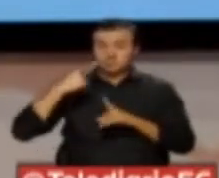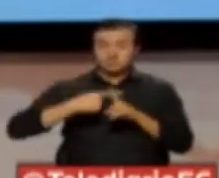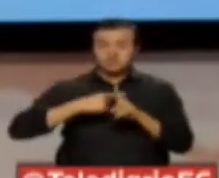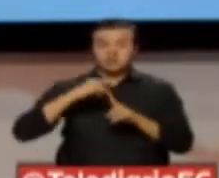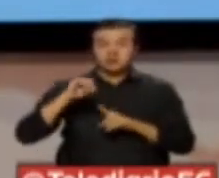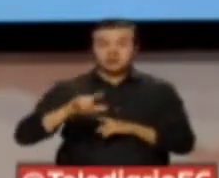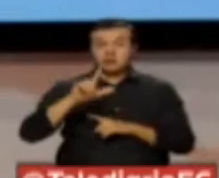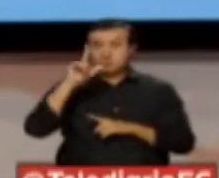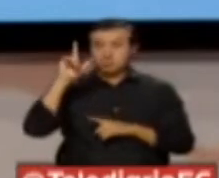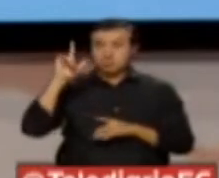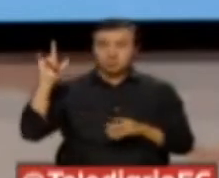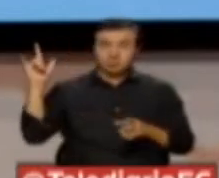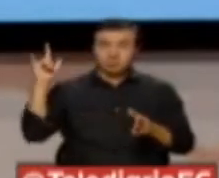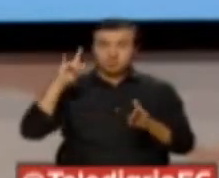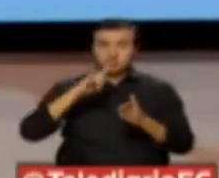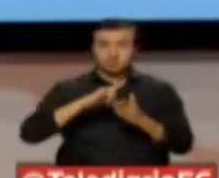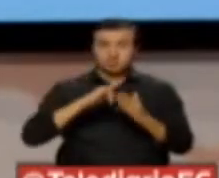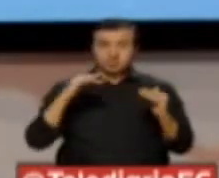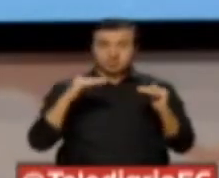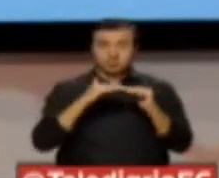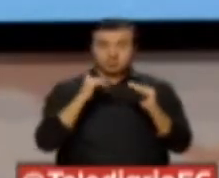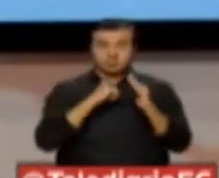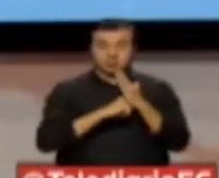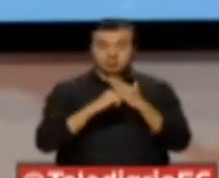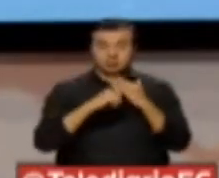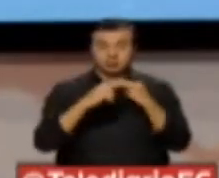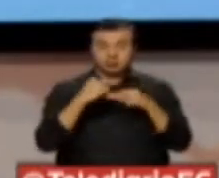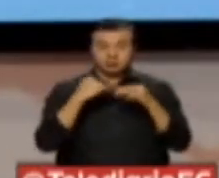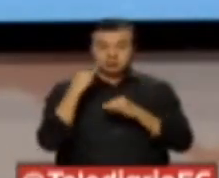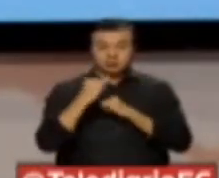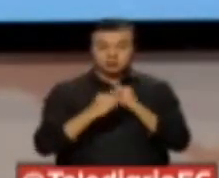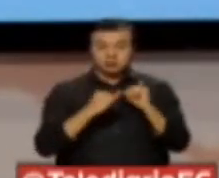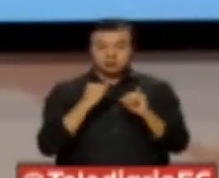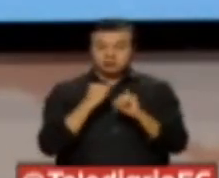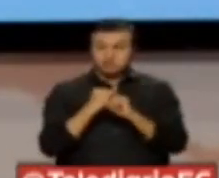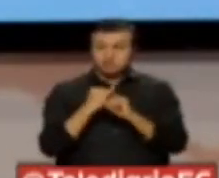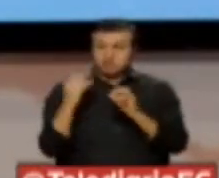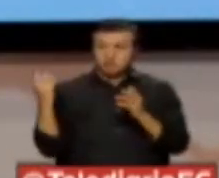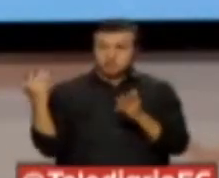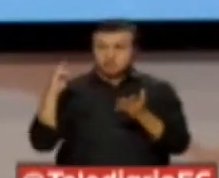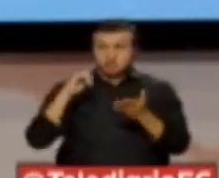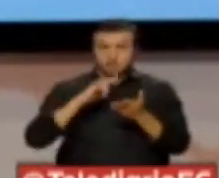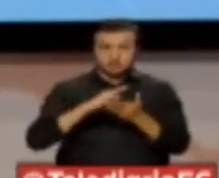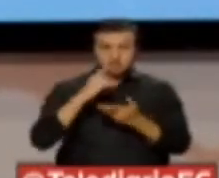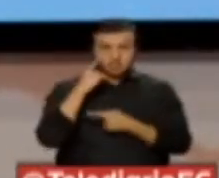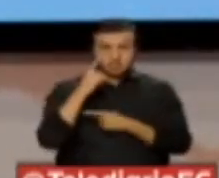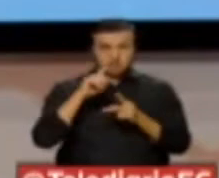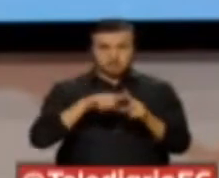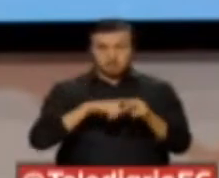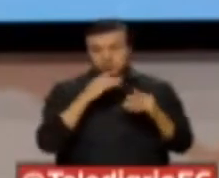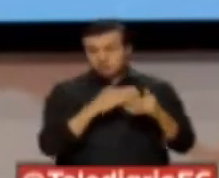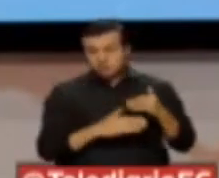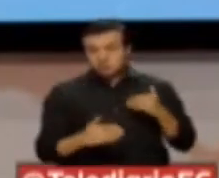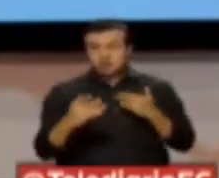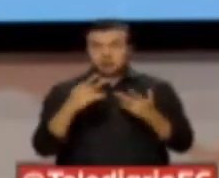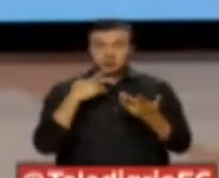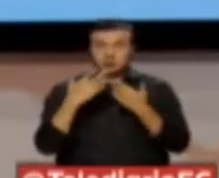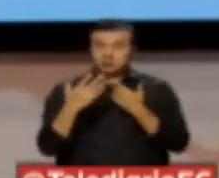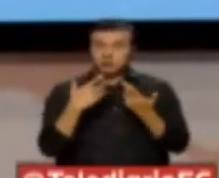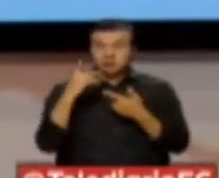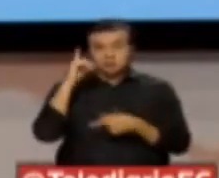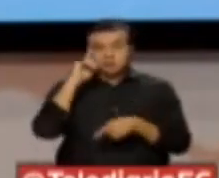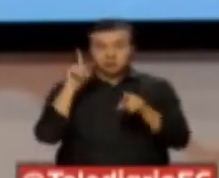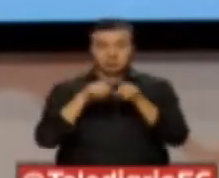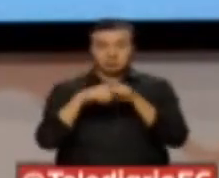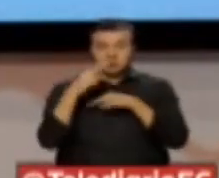viene la neumóloga la ministra comercio riquísima viene para empezar una negociación por un acuerdo